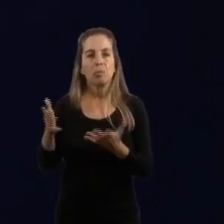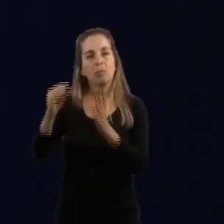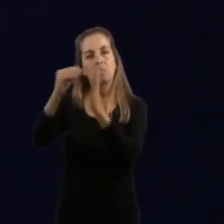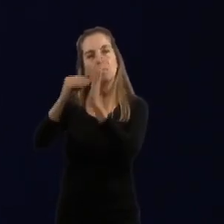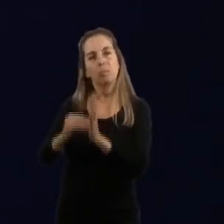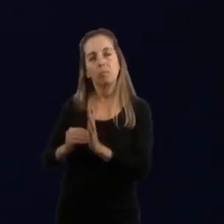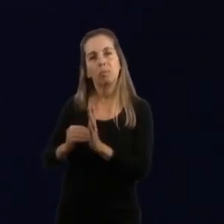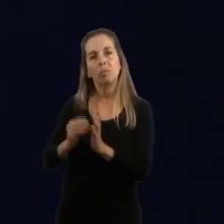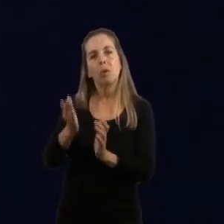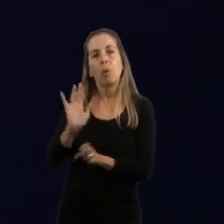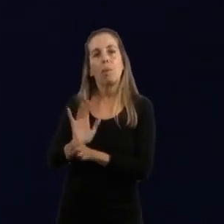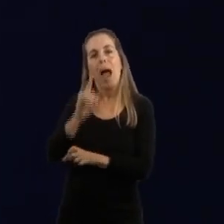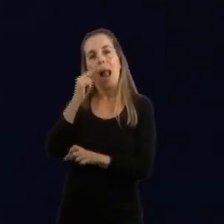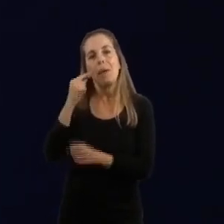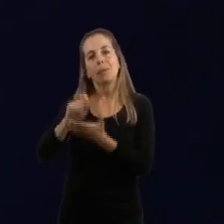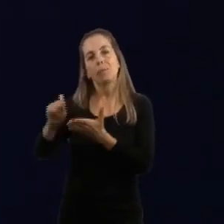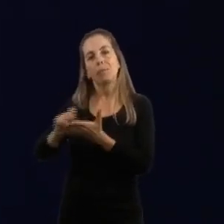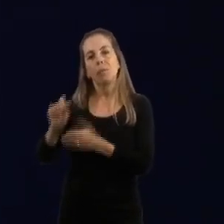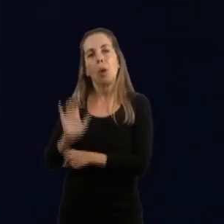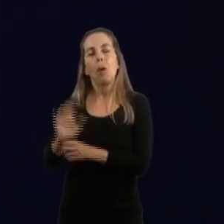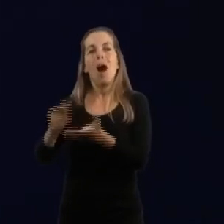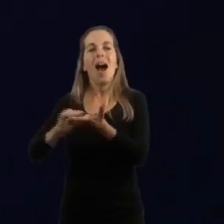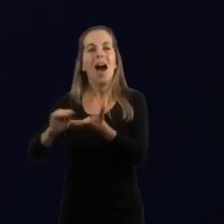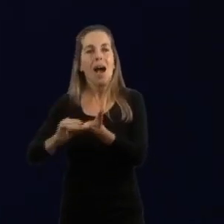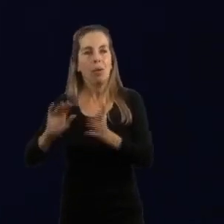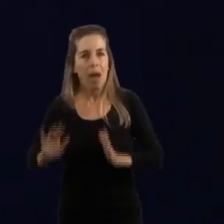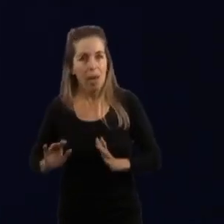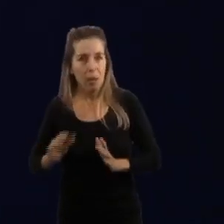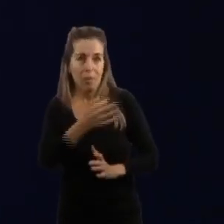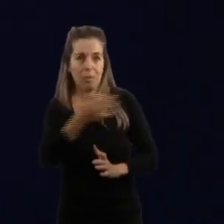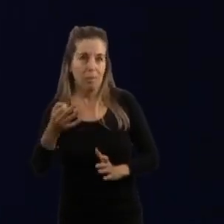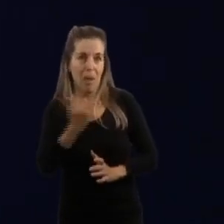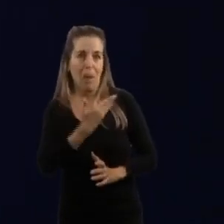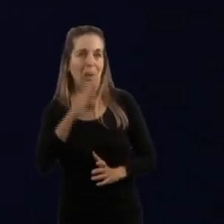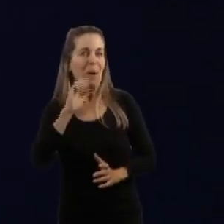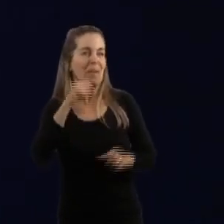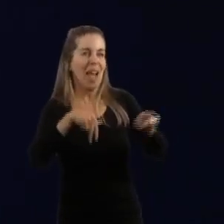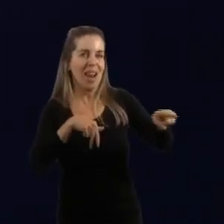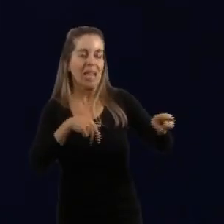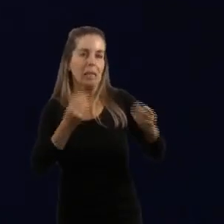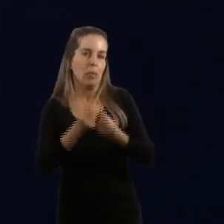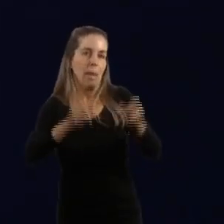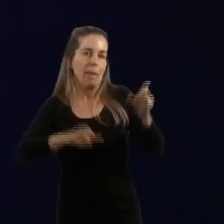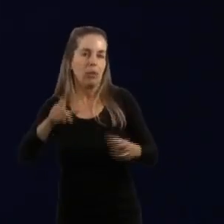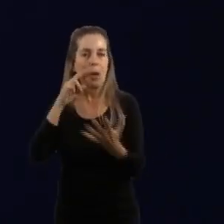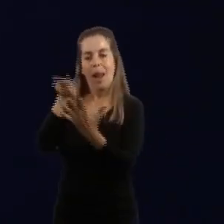como abogado, que como bien puede decir Fabián, no toda la gente entiende, ¿no? Que te hable de artículos de ley, pero más allá de